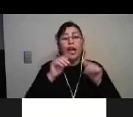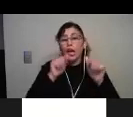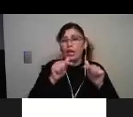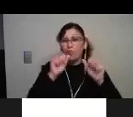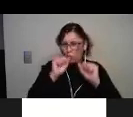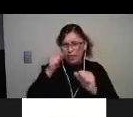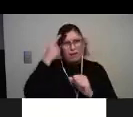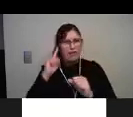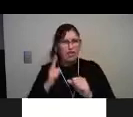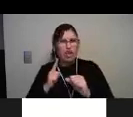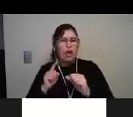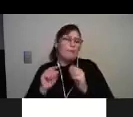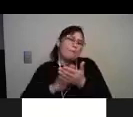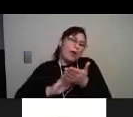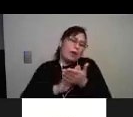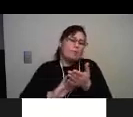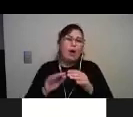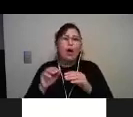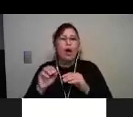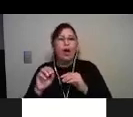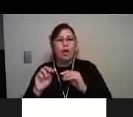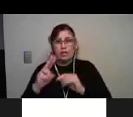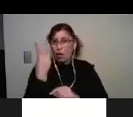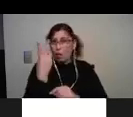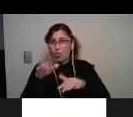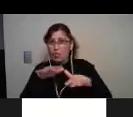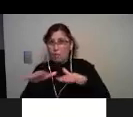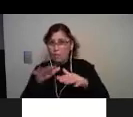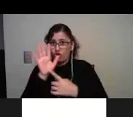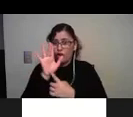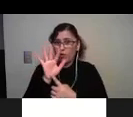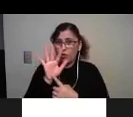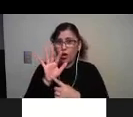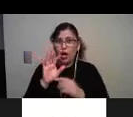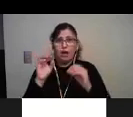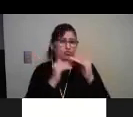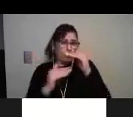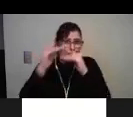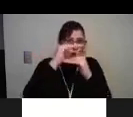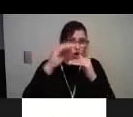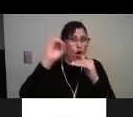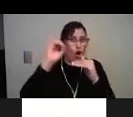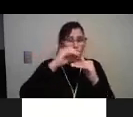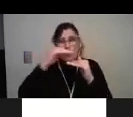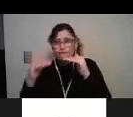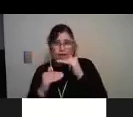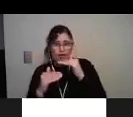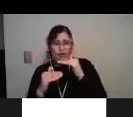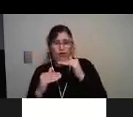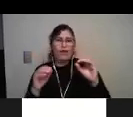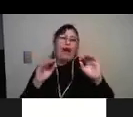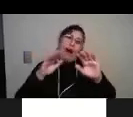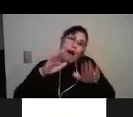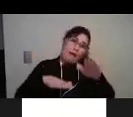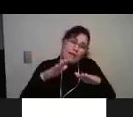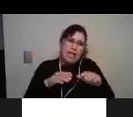la motoneurona, ¿cierto?, secundaria, ¿ya? O superior o inferior, ¿ya? La lesión puede estar en las